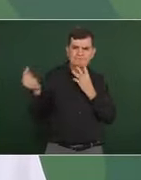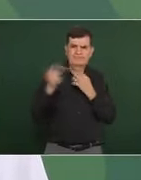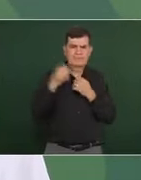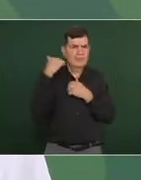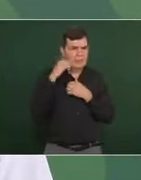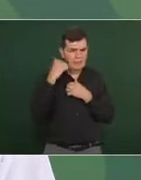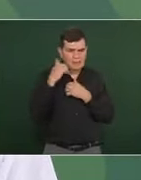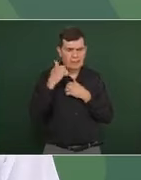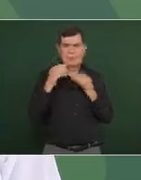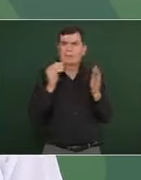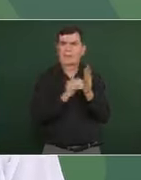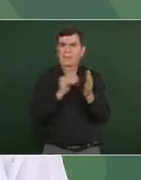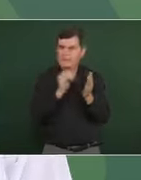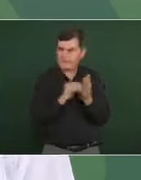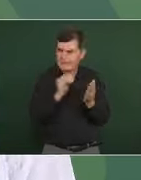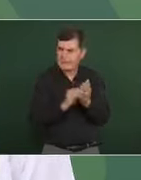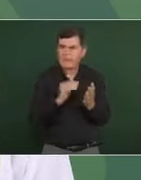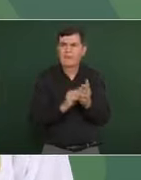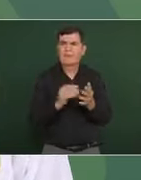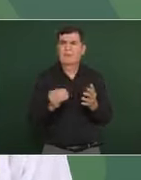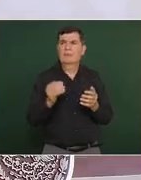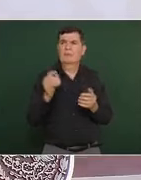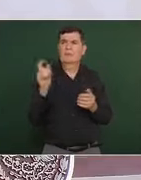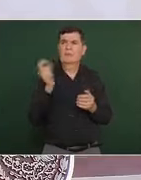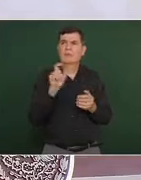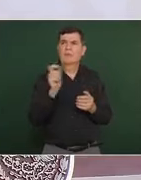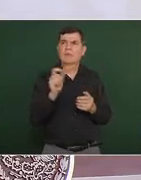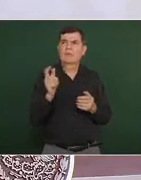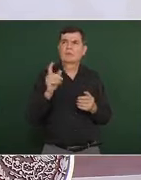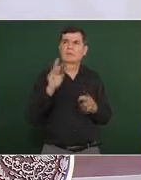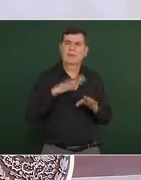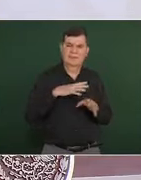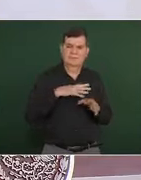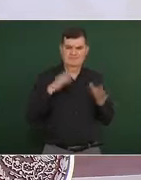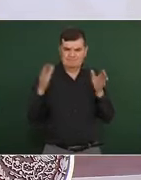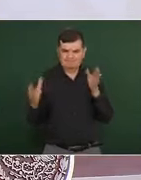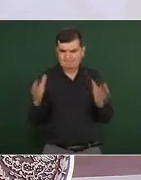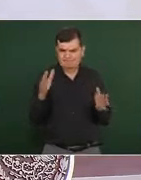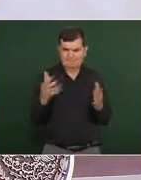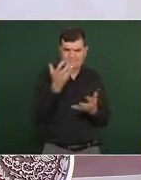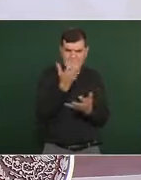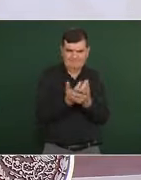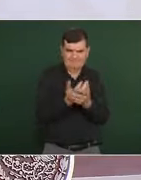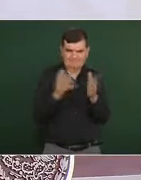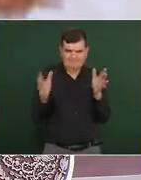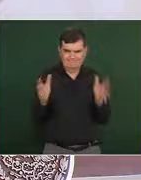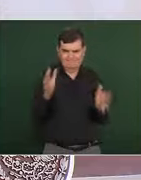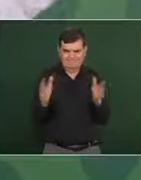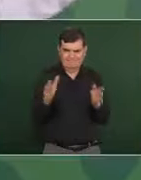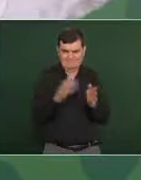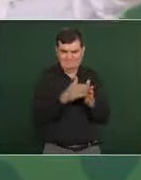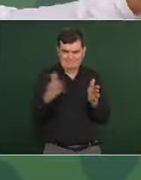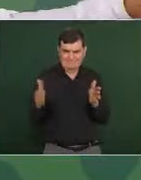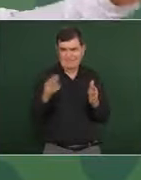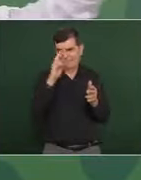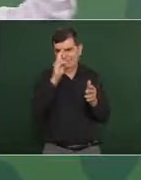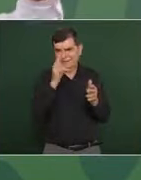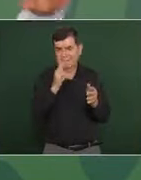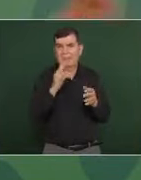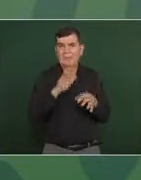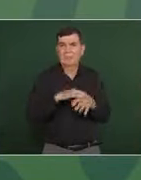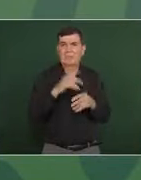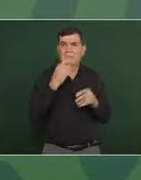aún cuando sea la temporada de veda, sin que